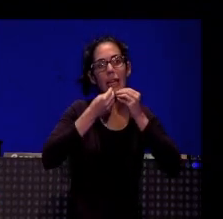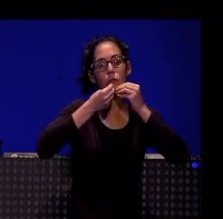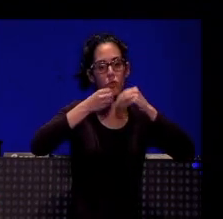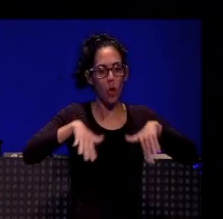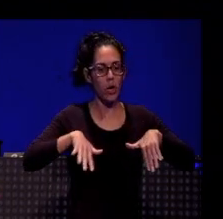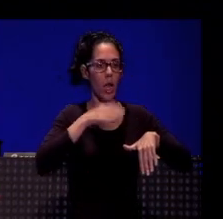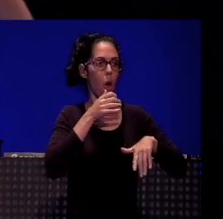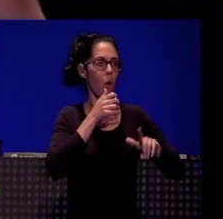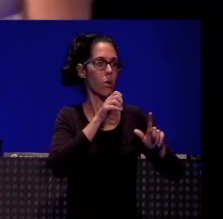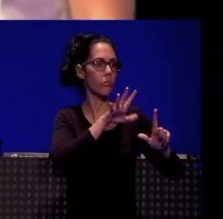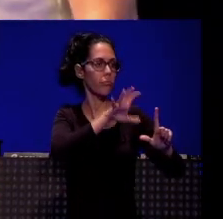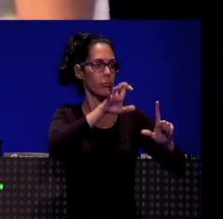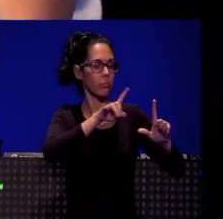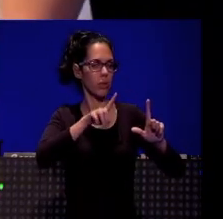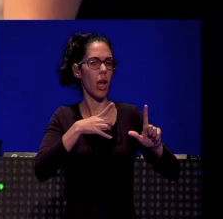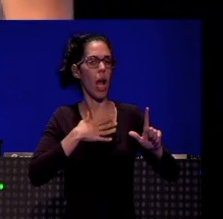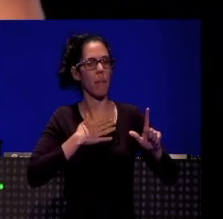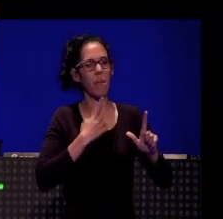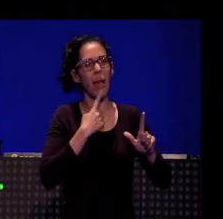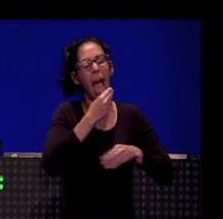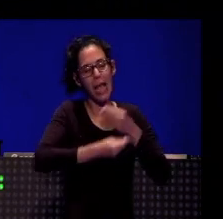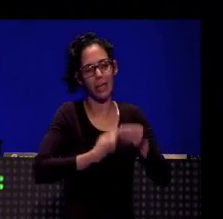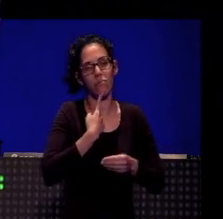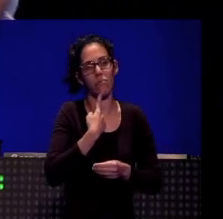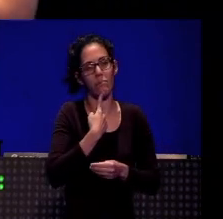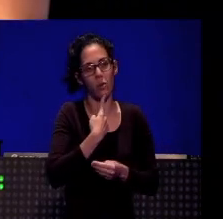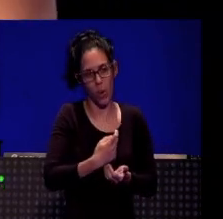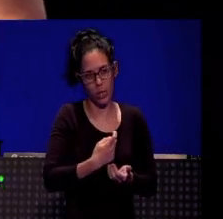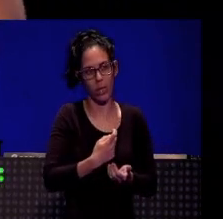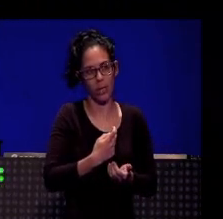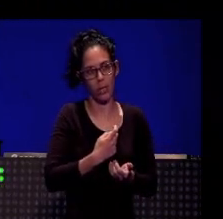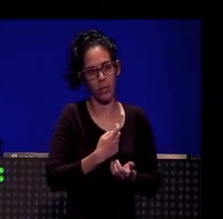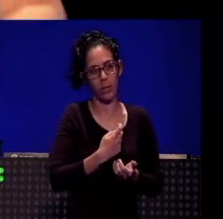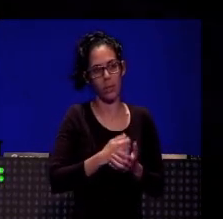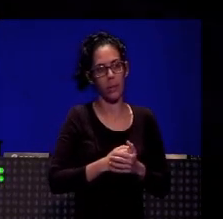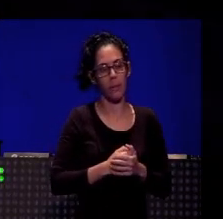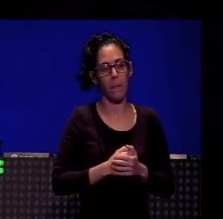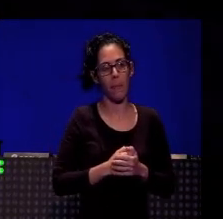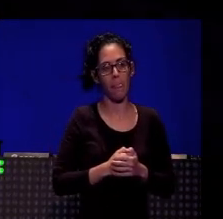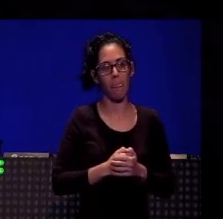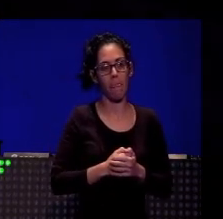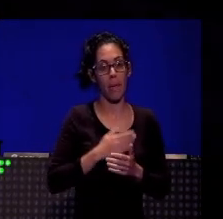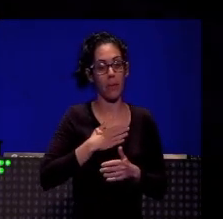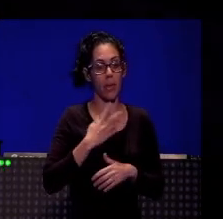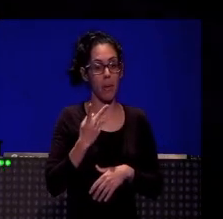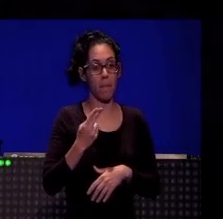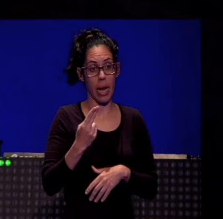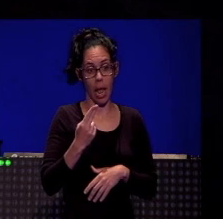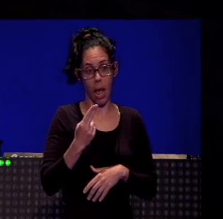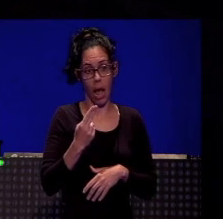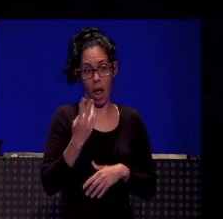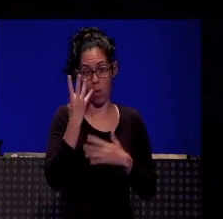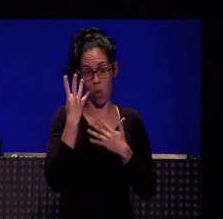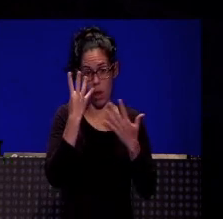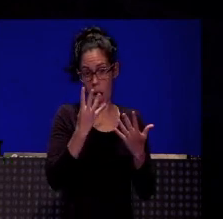tengo me cuesta me cuesta y me cuesta por ejemplo yo mi pareja tengo hace como nueve años y